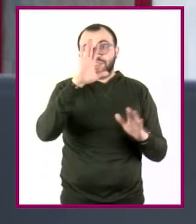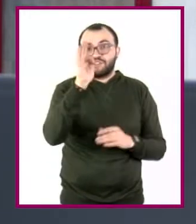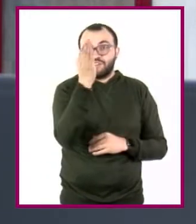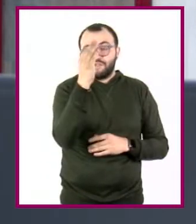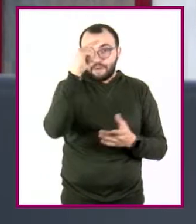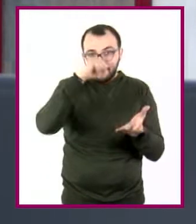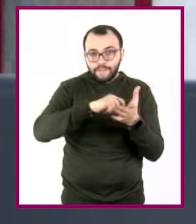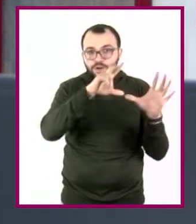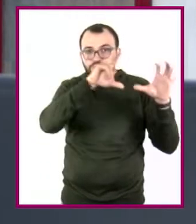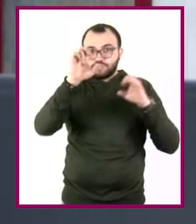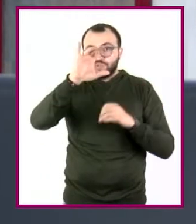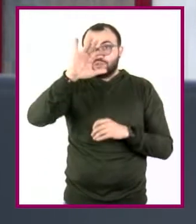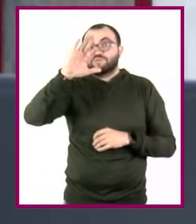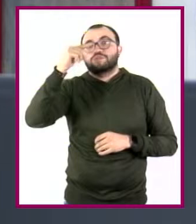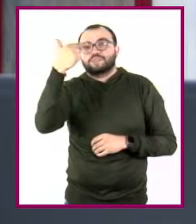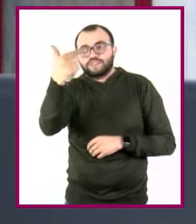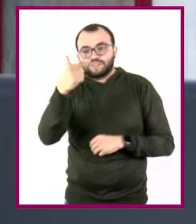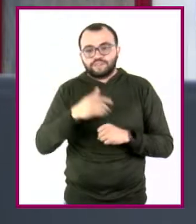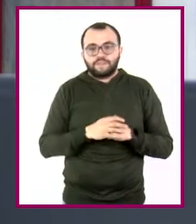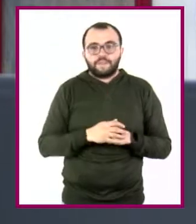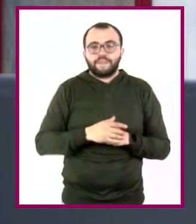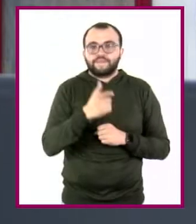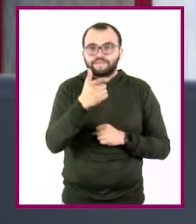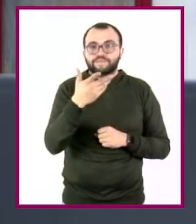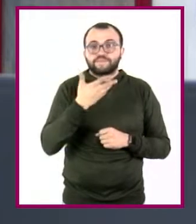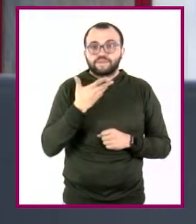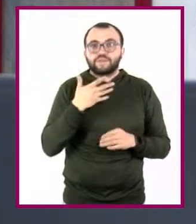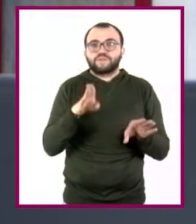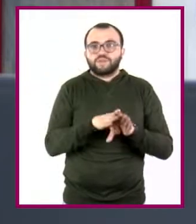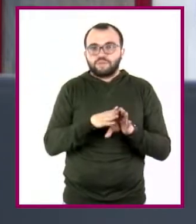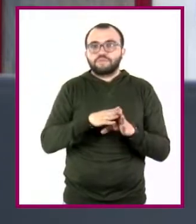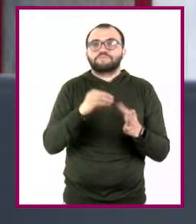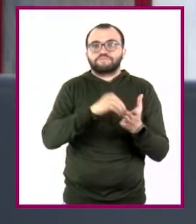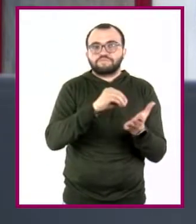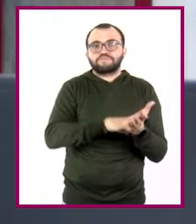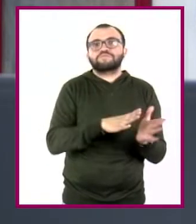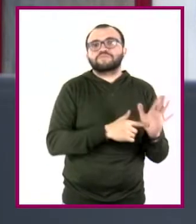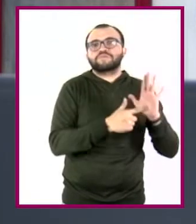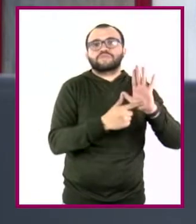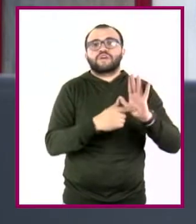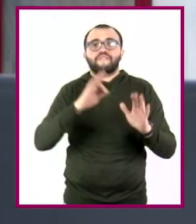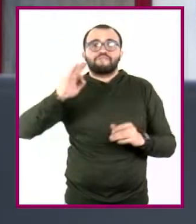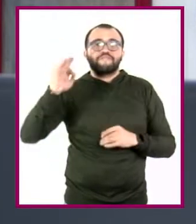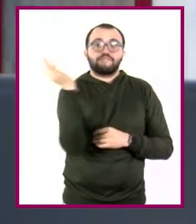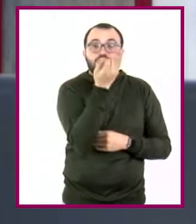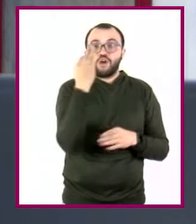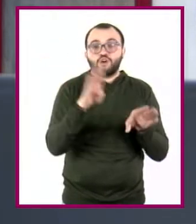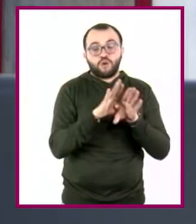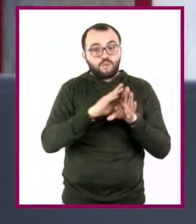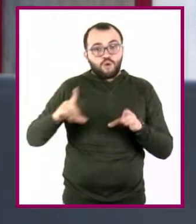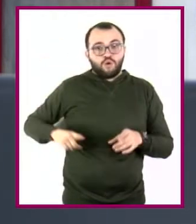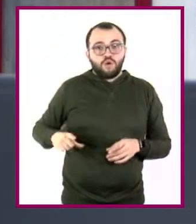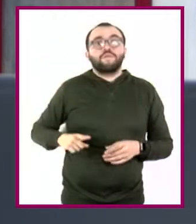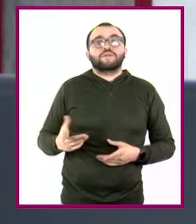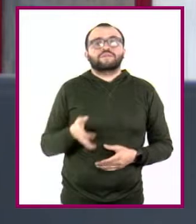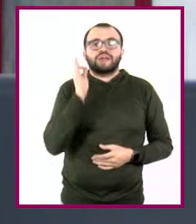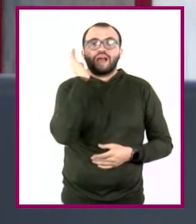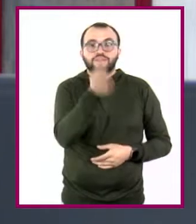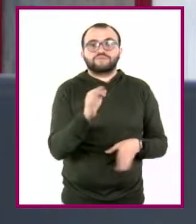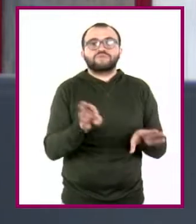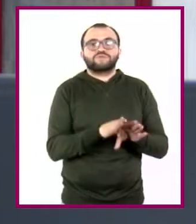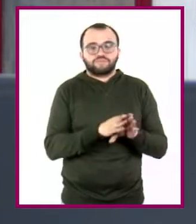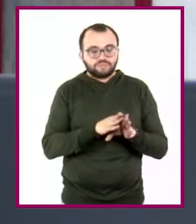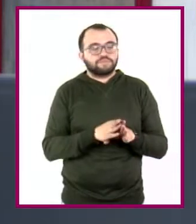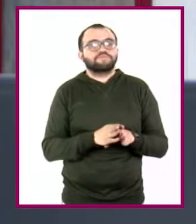de 1857, y en la que se pudo establecer una federación como forma de gobierno y aceptar la tolerancia sin